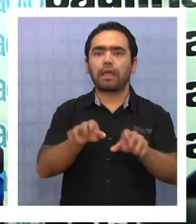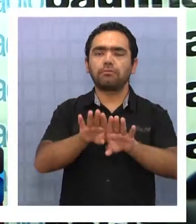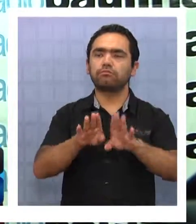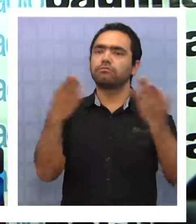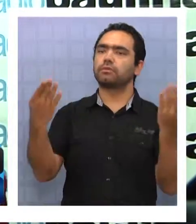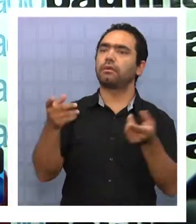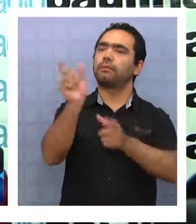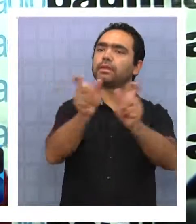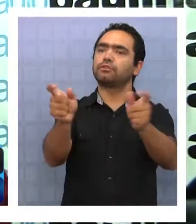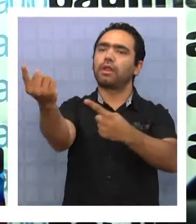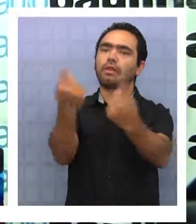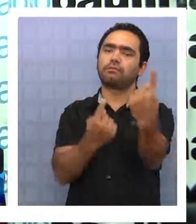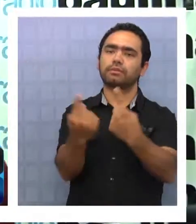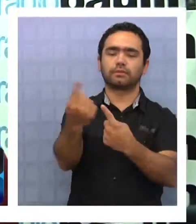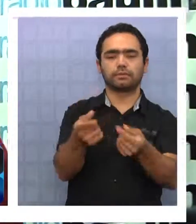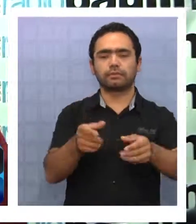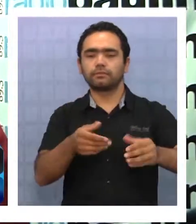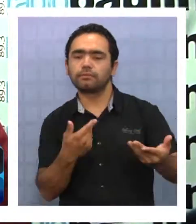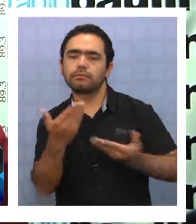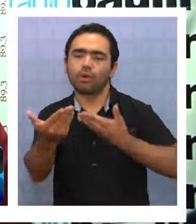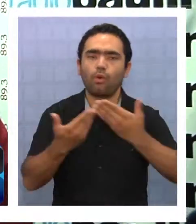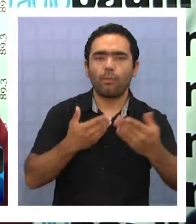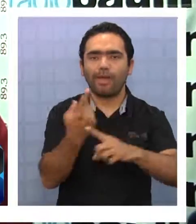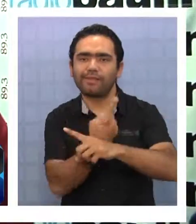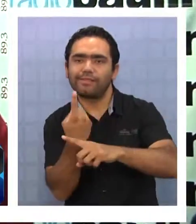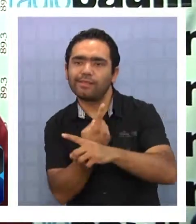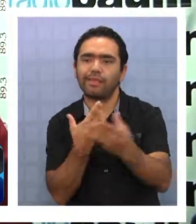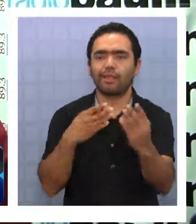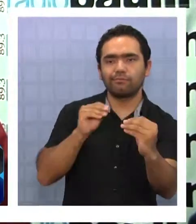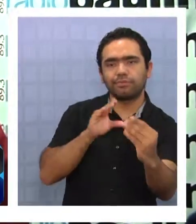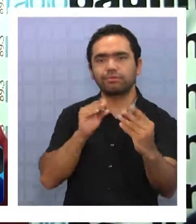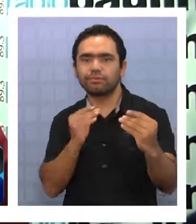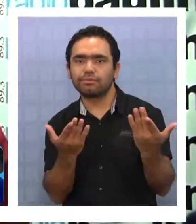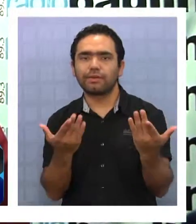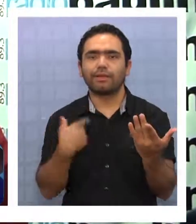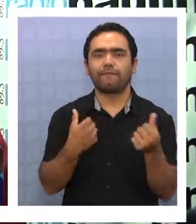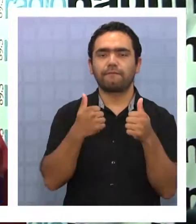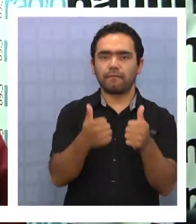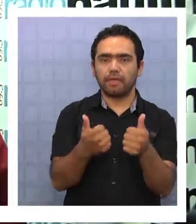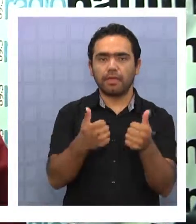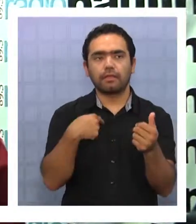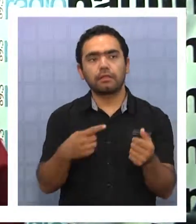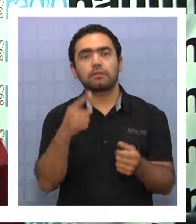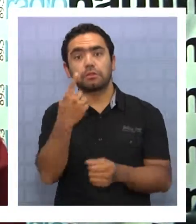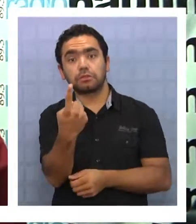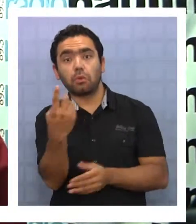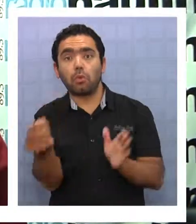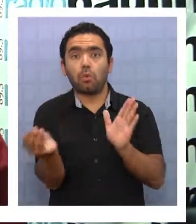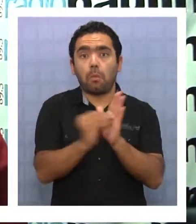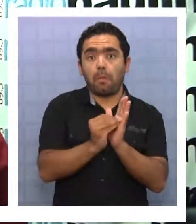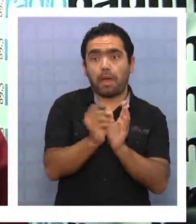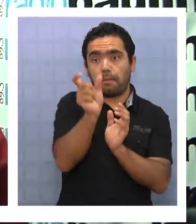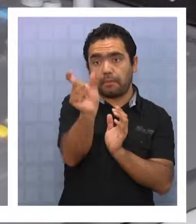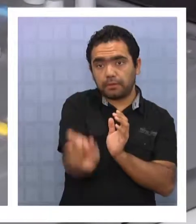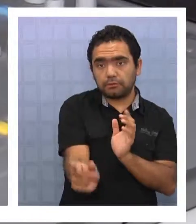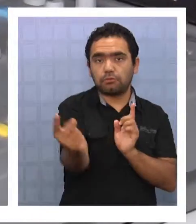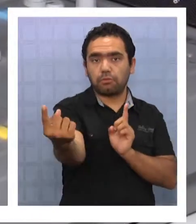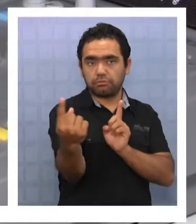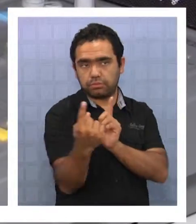es la persona intocable, que a lo mejor era hace 30, 40 años atrás. Hoy es una persona que es uno más de la población, de la ciudadanía.